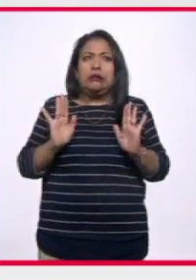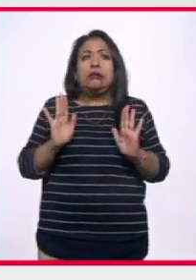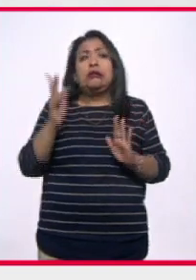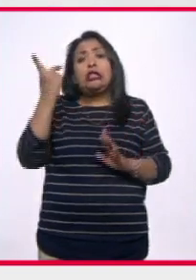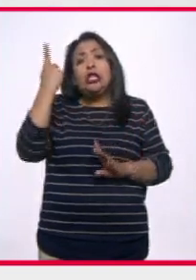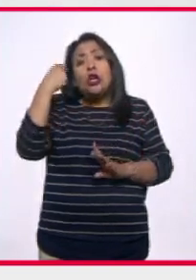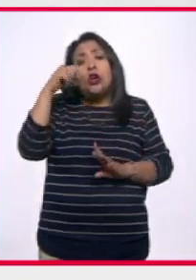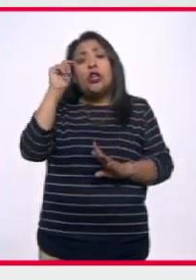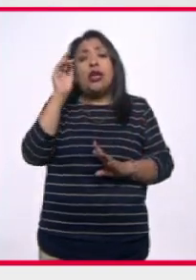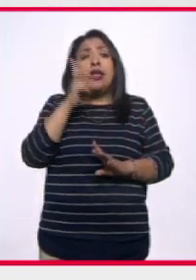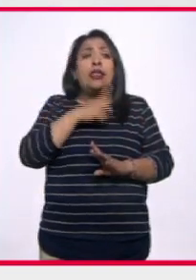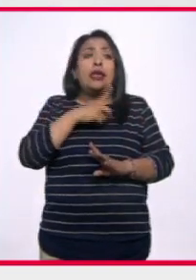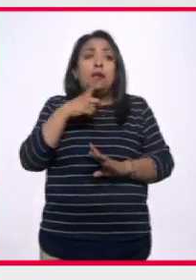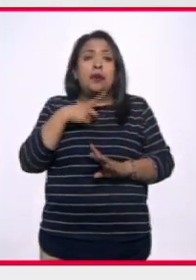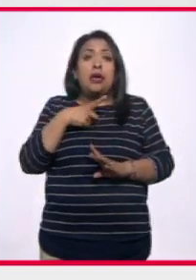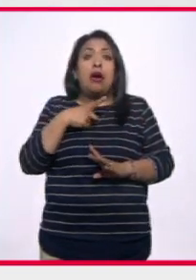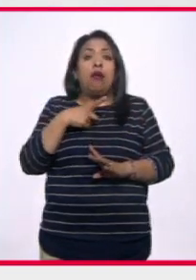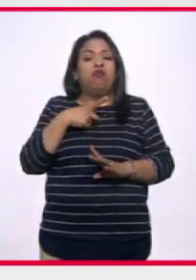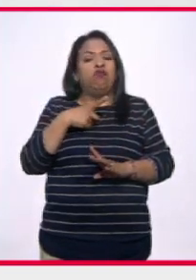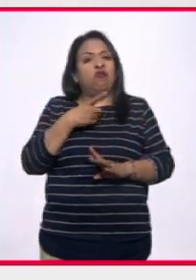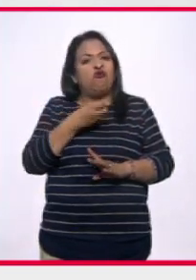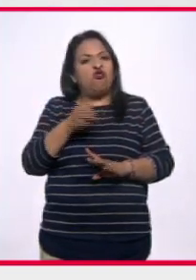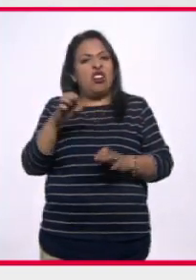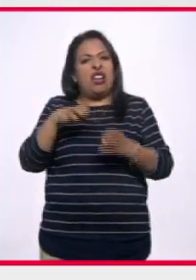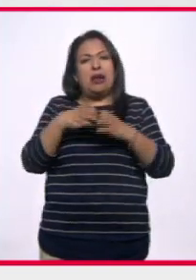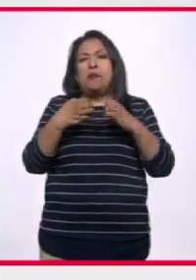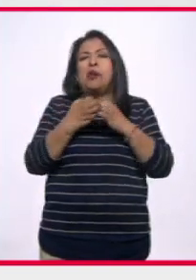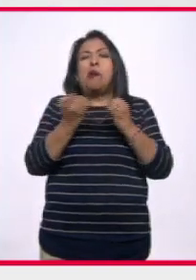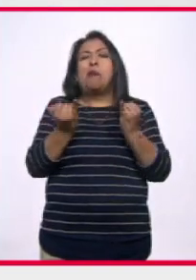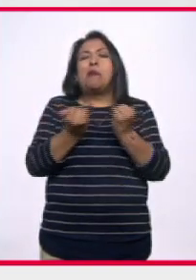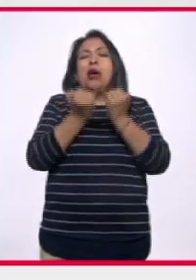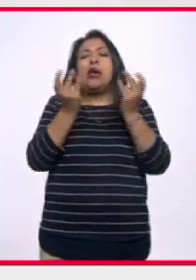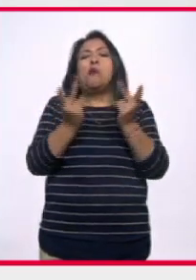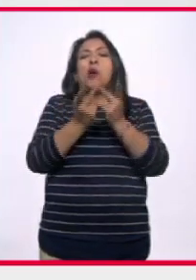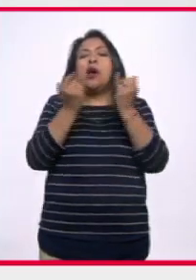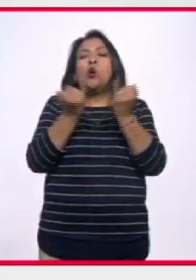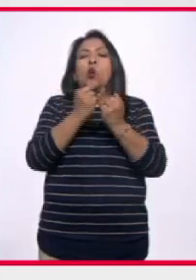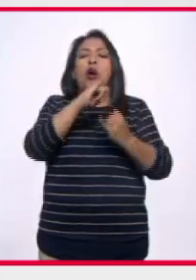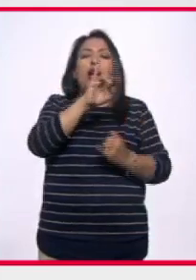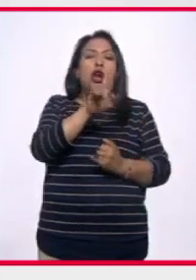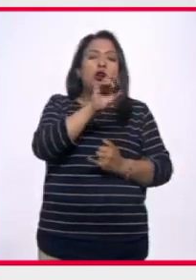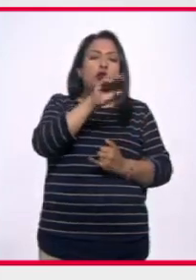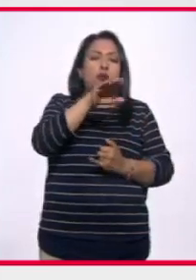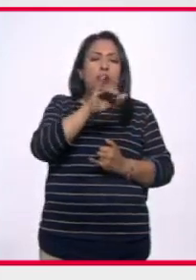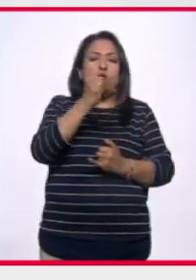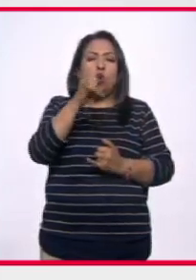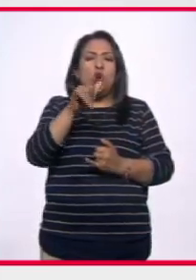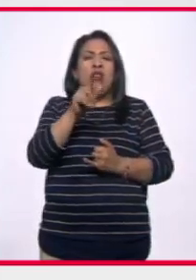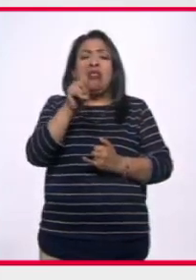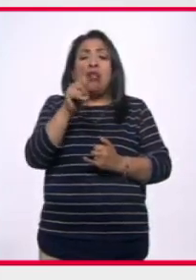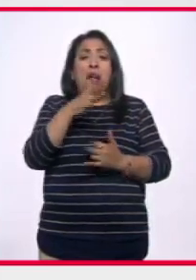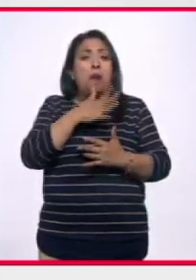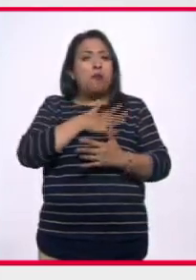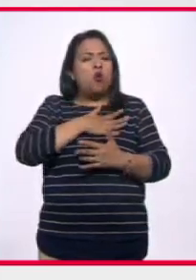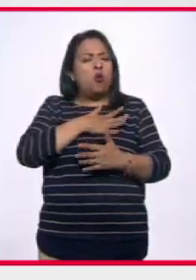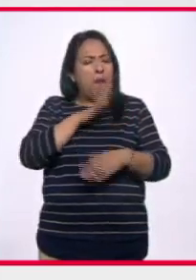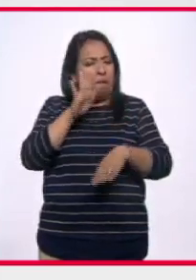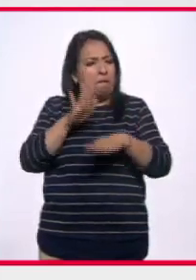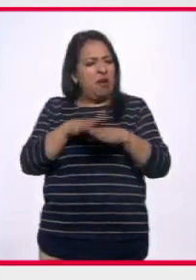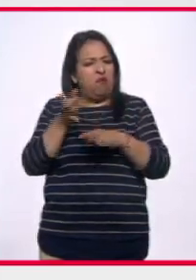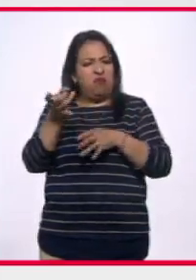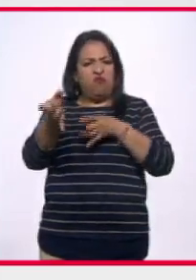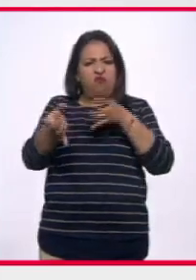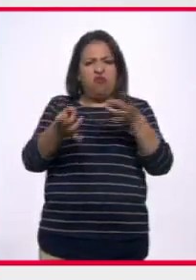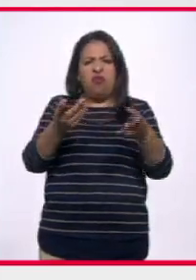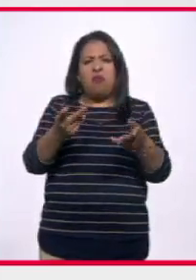teoría tenían que haber sido enemigos un poco romeo y julieta al final el amor puede más que cualquier nacionalismo los invito a